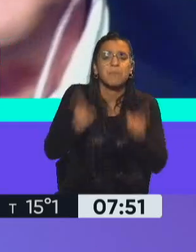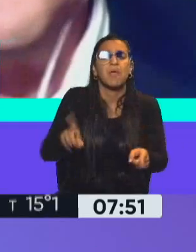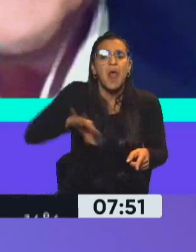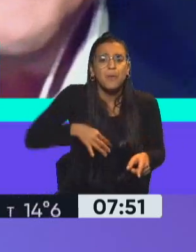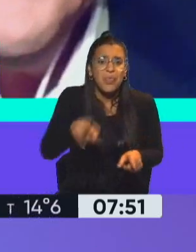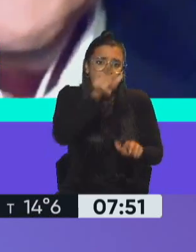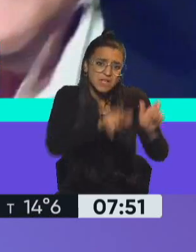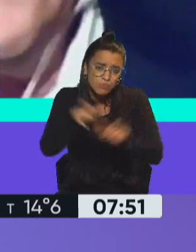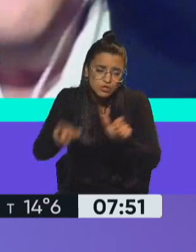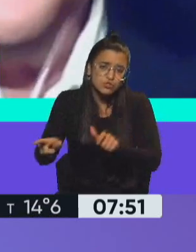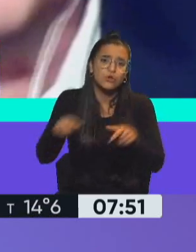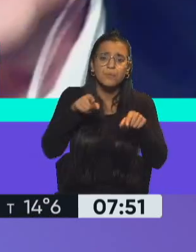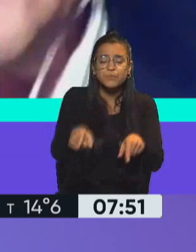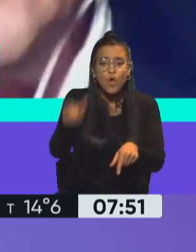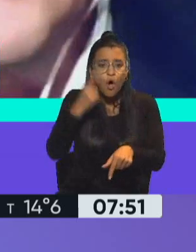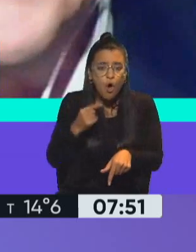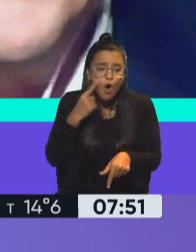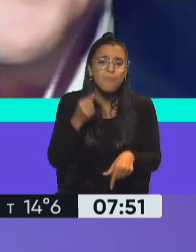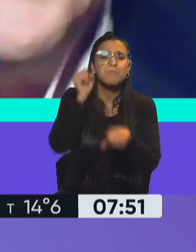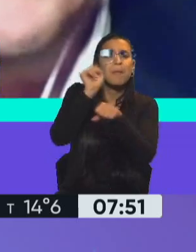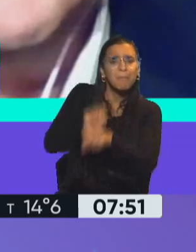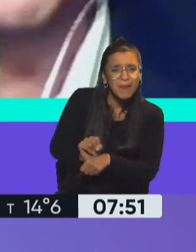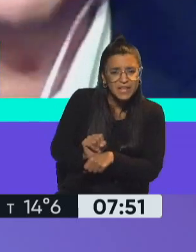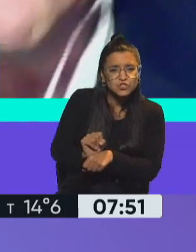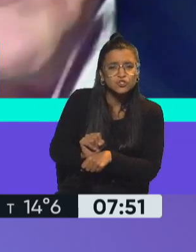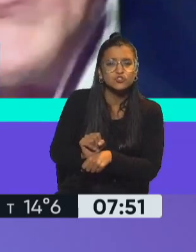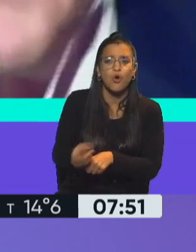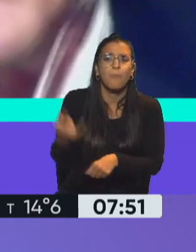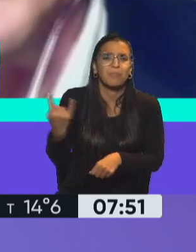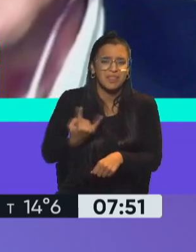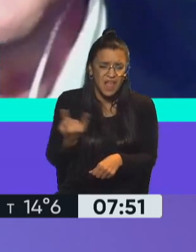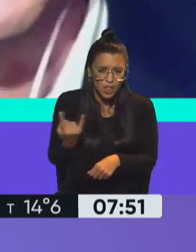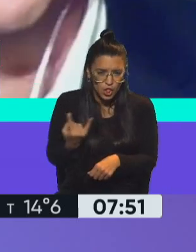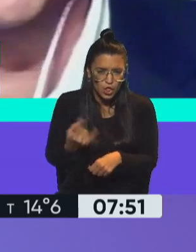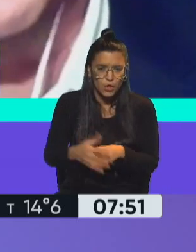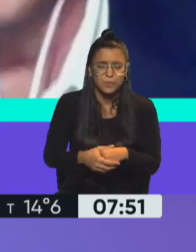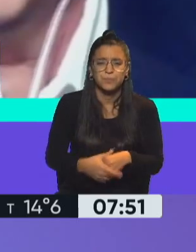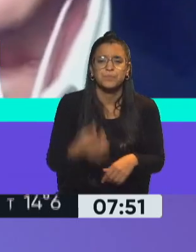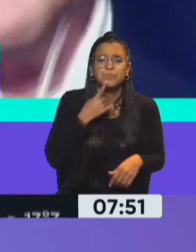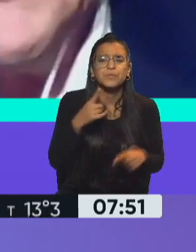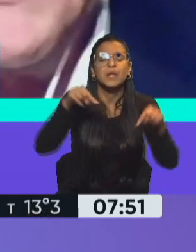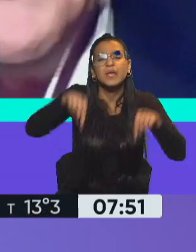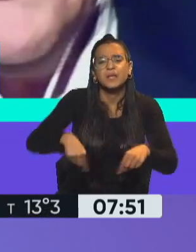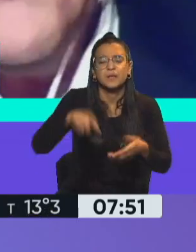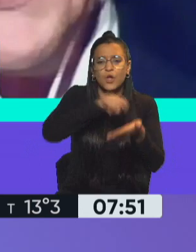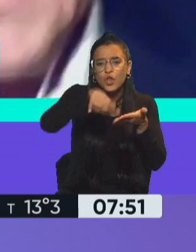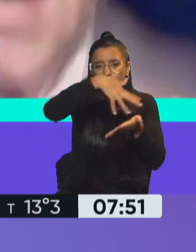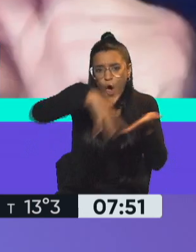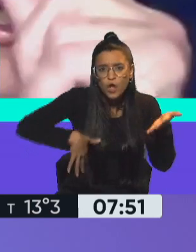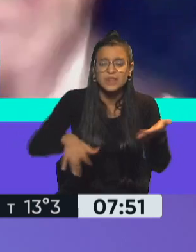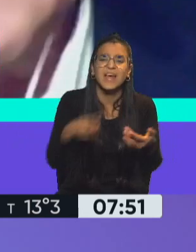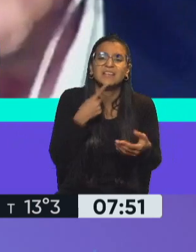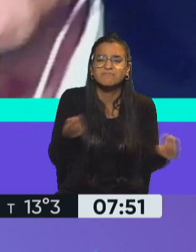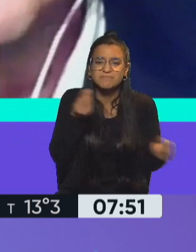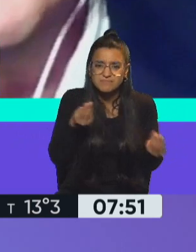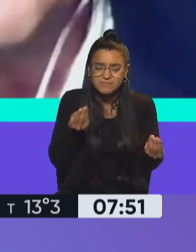las personas, y este hombre preso y mintiendo, aparte porque esta nota fundamentalmente lo que hace